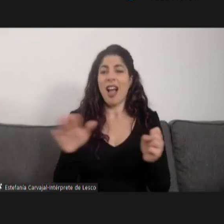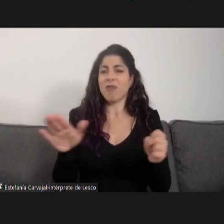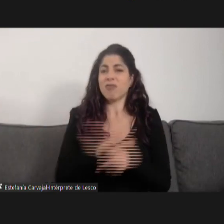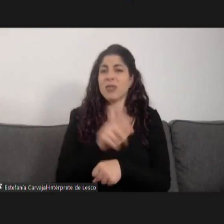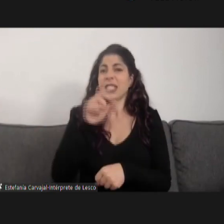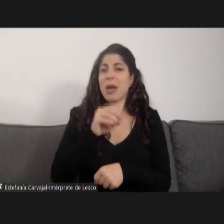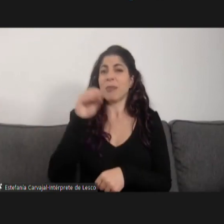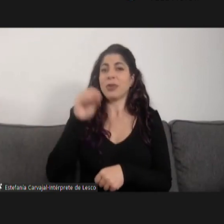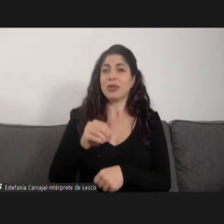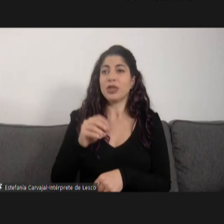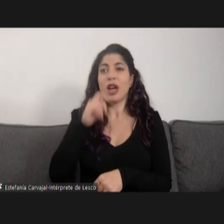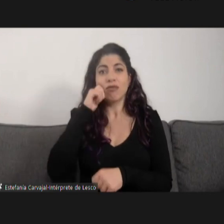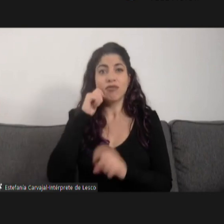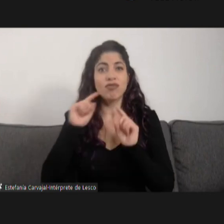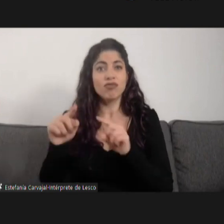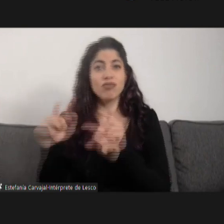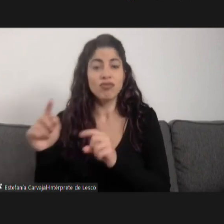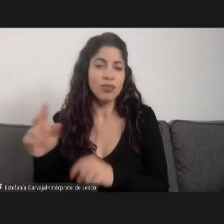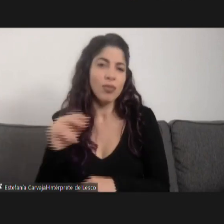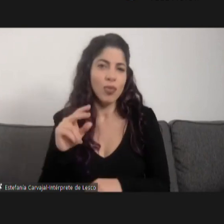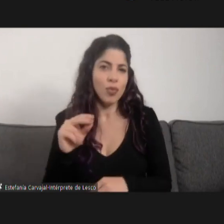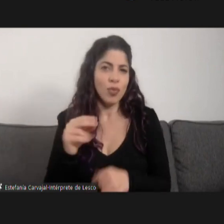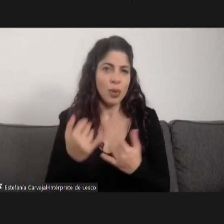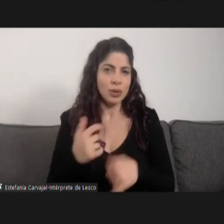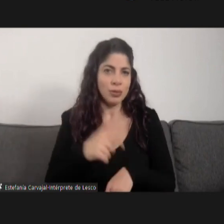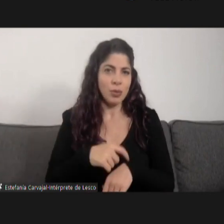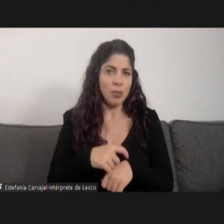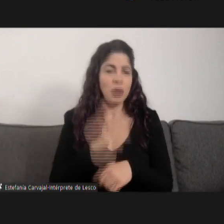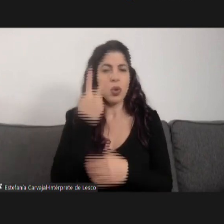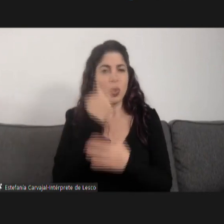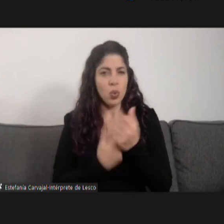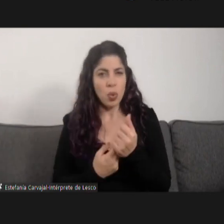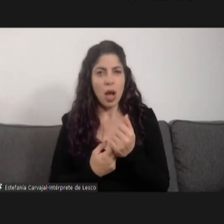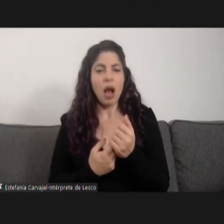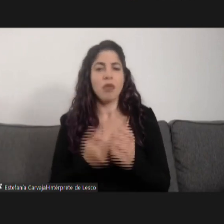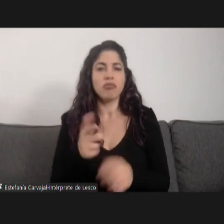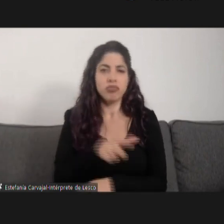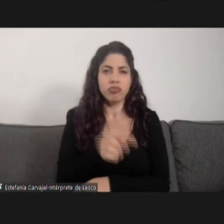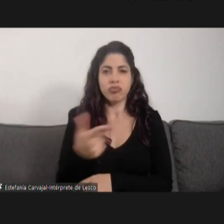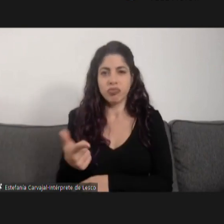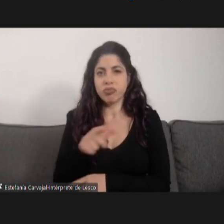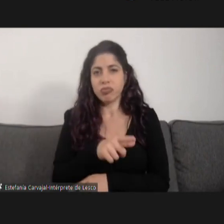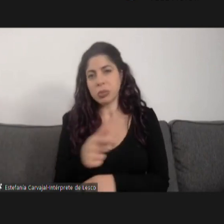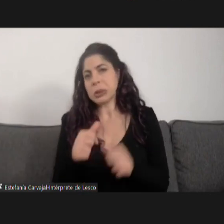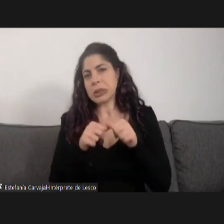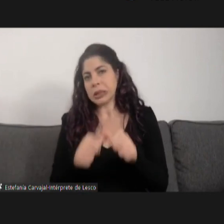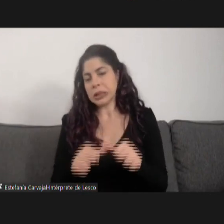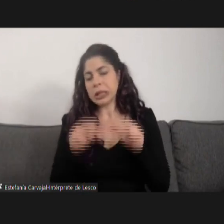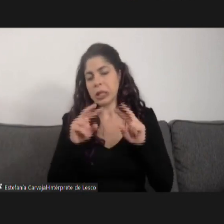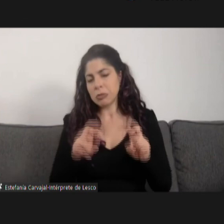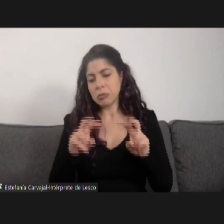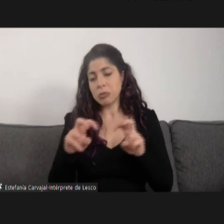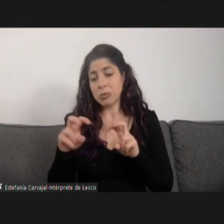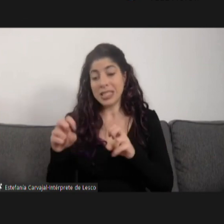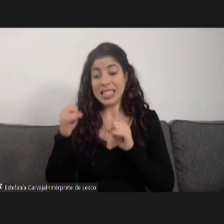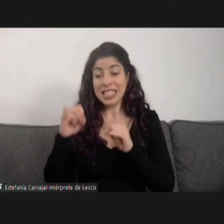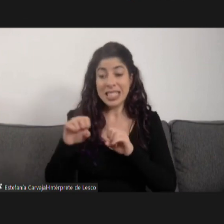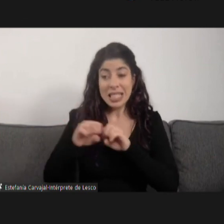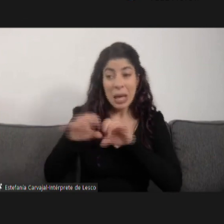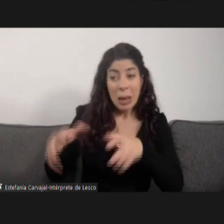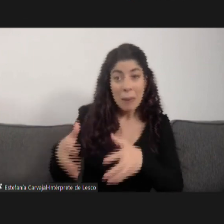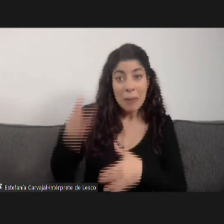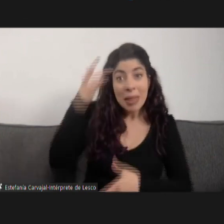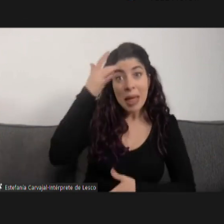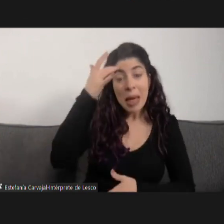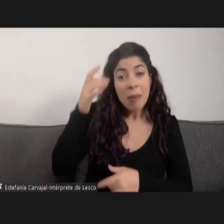curso lectivo de 100% presencialidad, pero sí seguimos analizando eventualmente y sabemos que si la situación epidemiológica pues sigue en